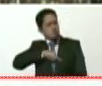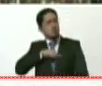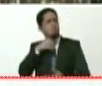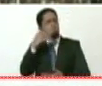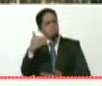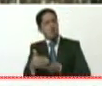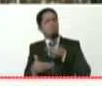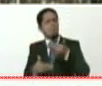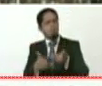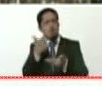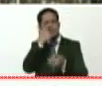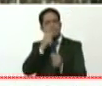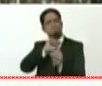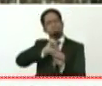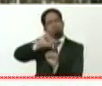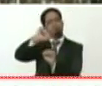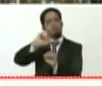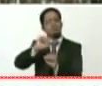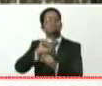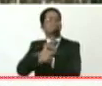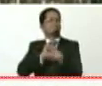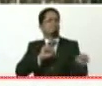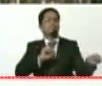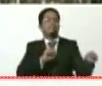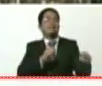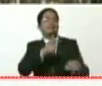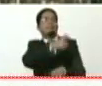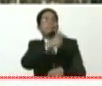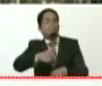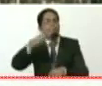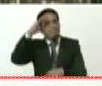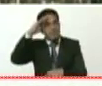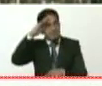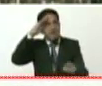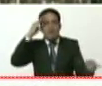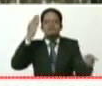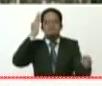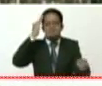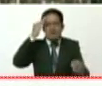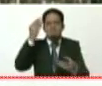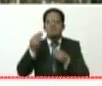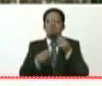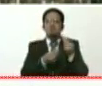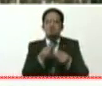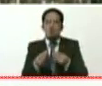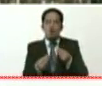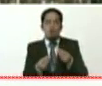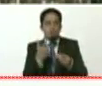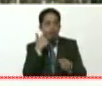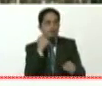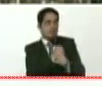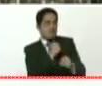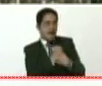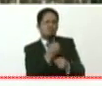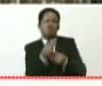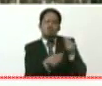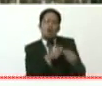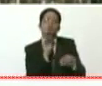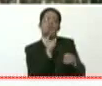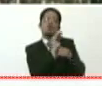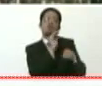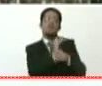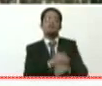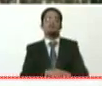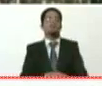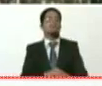Lo sabe nuestra Fuerza Armada Nacional Bolivariana, que está adentro del corazón de las tareas de protección del sistema eléctrico. Es